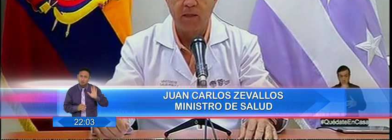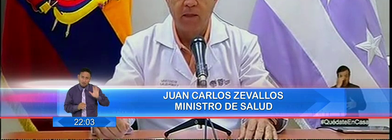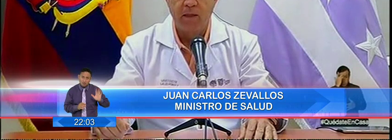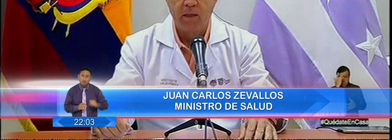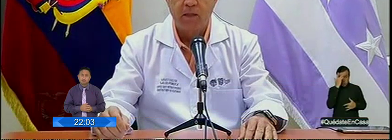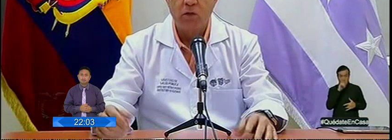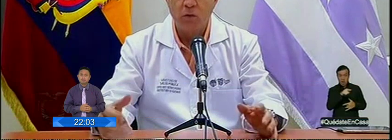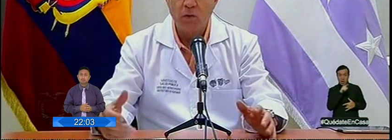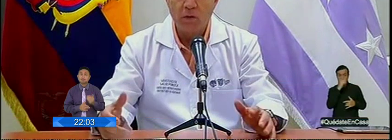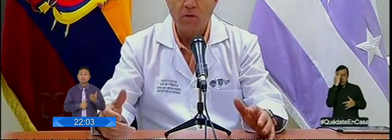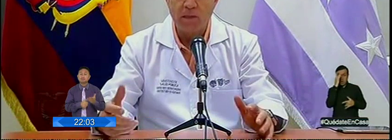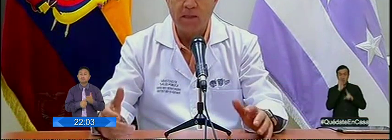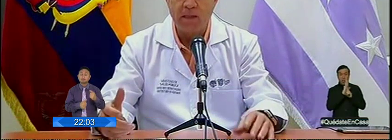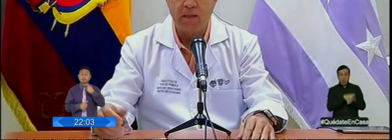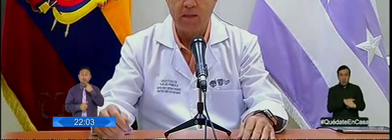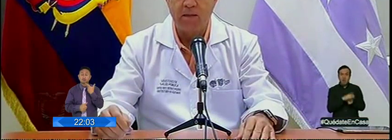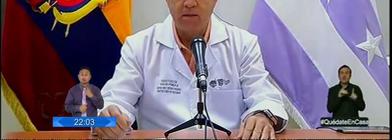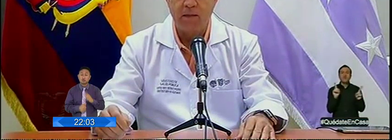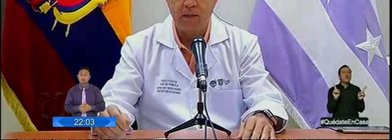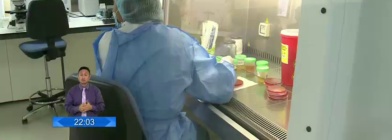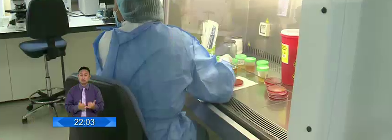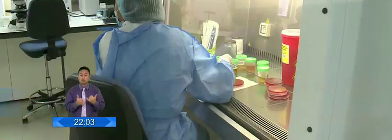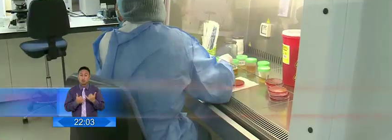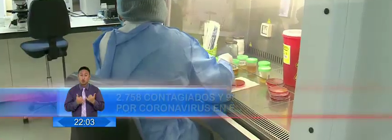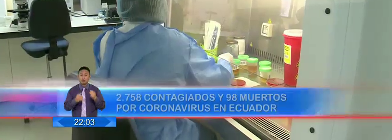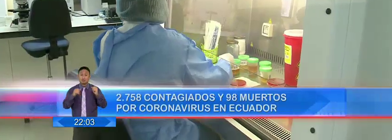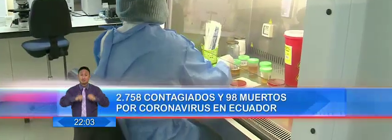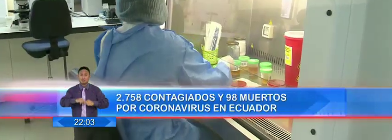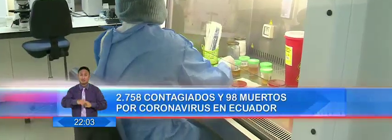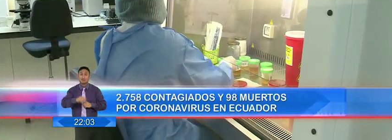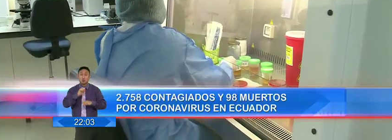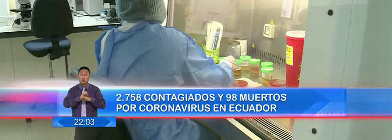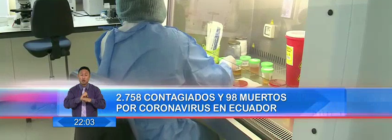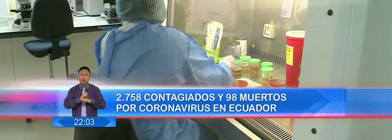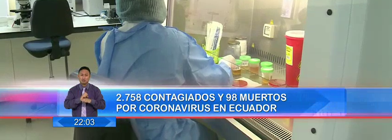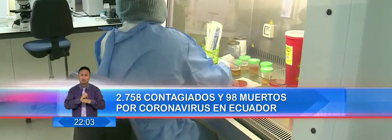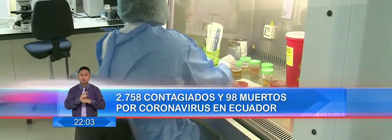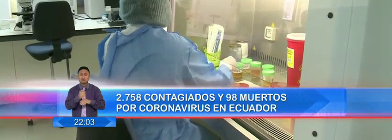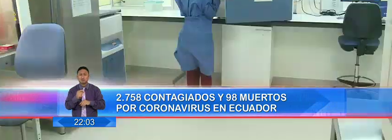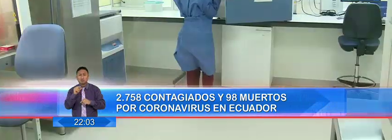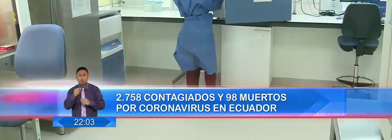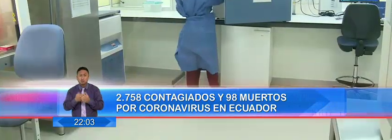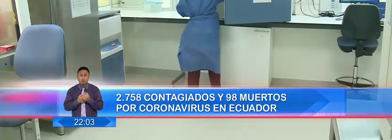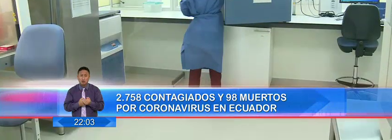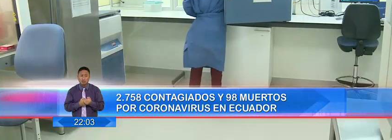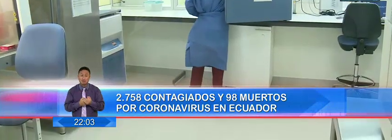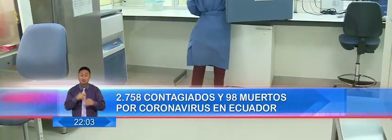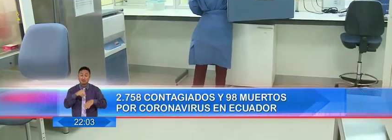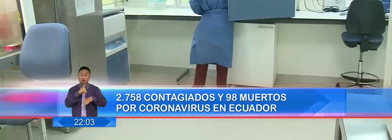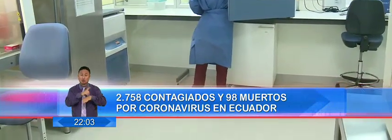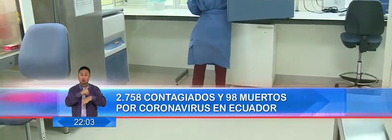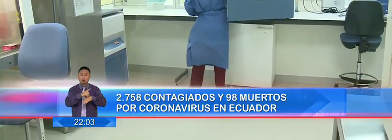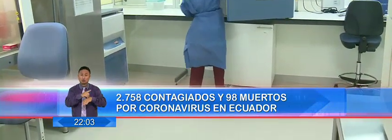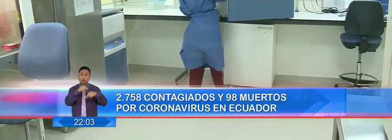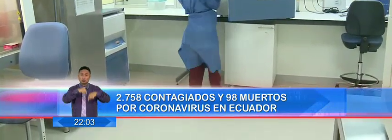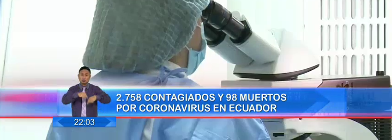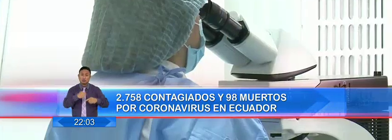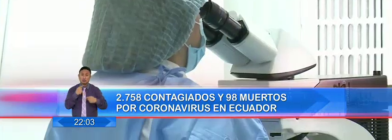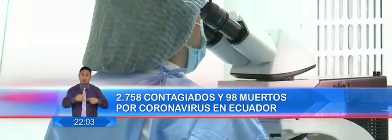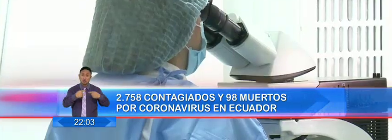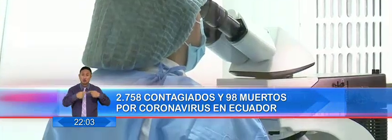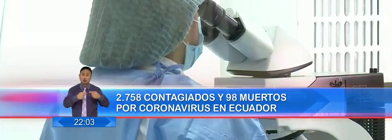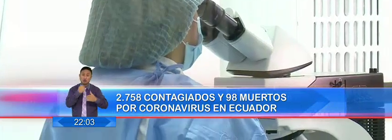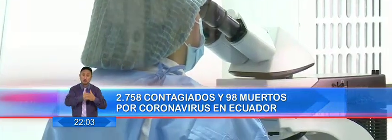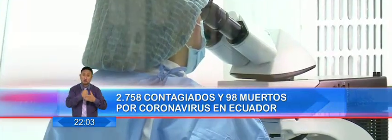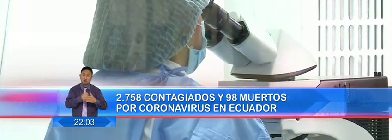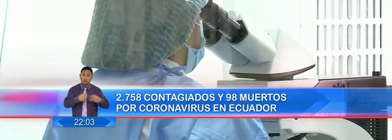el ministro cevallos mencionó que pese a las limitaciones con las que cuenta el país los profesionales de la salud luchan diariamente por